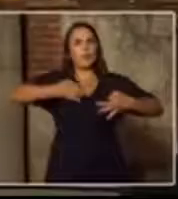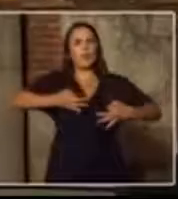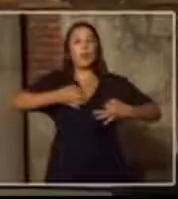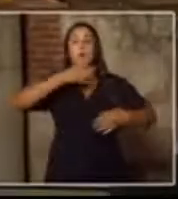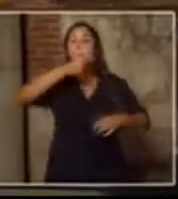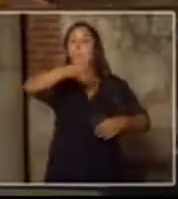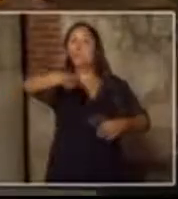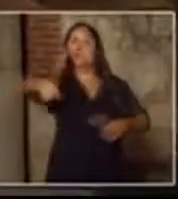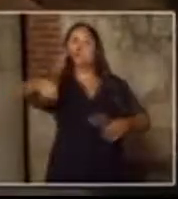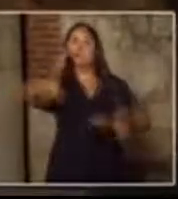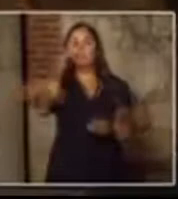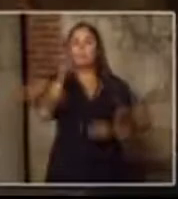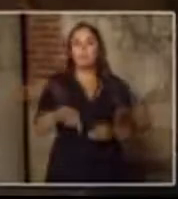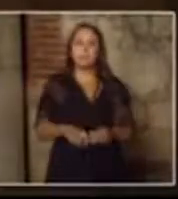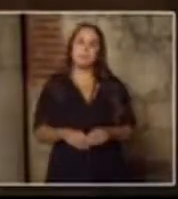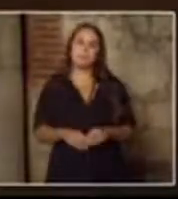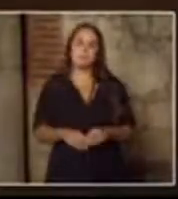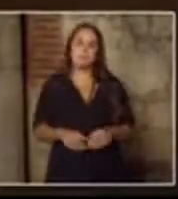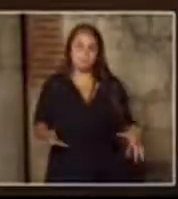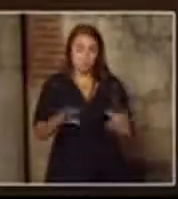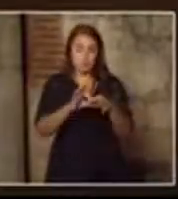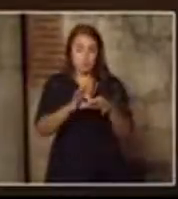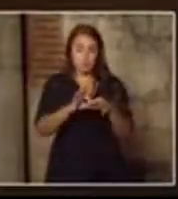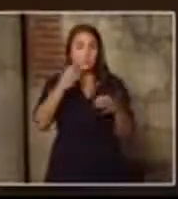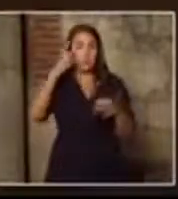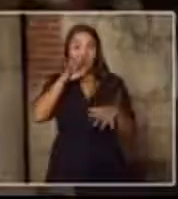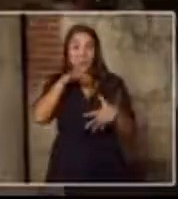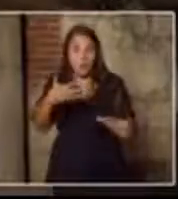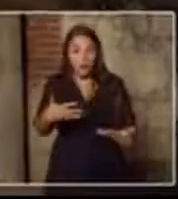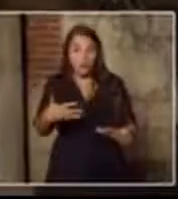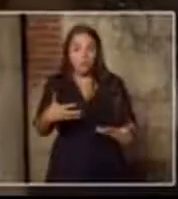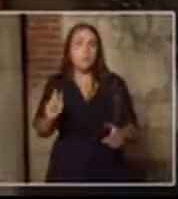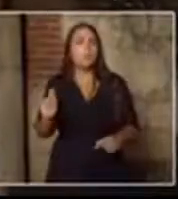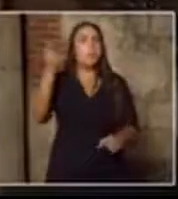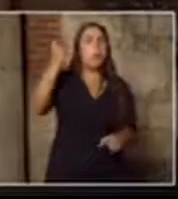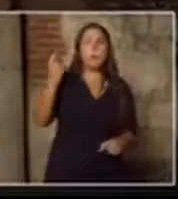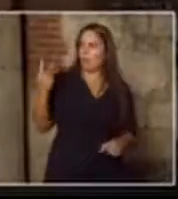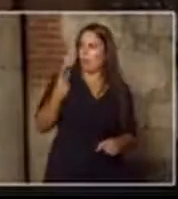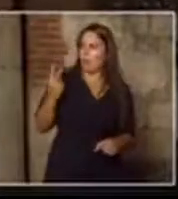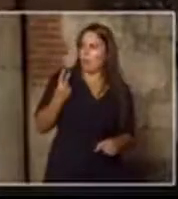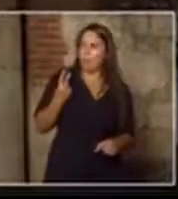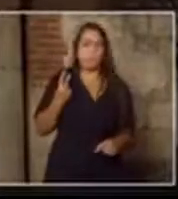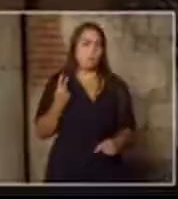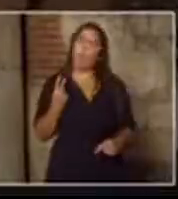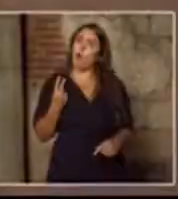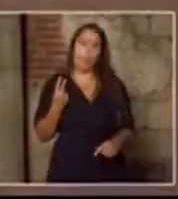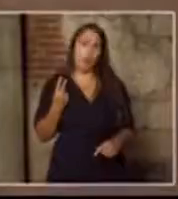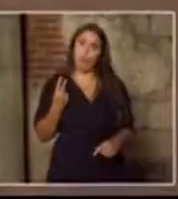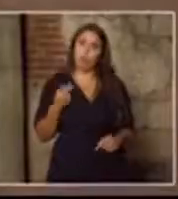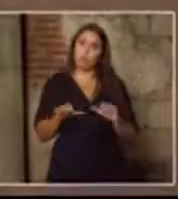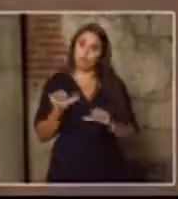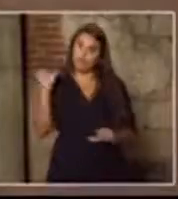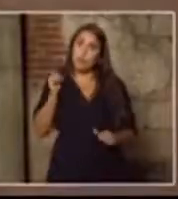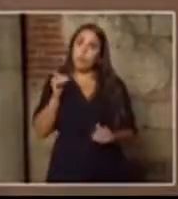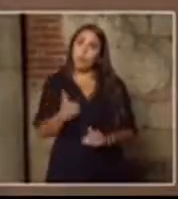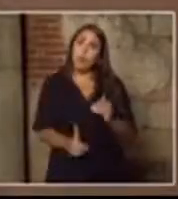presidentes que ha tenido esta tierra. La fusión que ahora se reconoce no es mérito de Miguel Ángel Gallardo ni de José Luis Quintana. Es fruto del